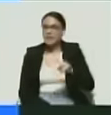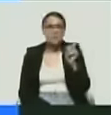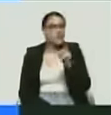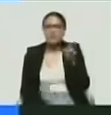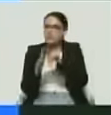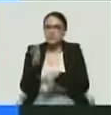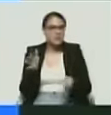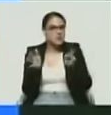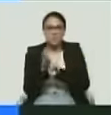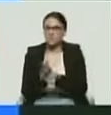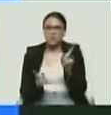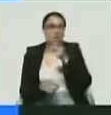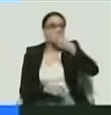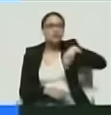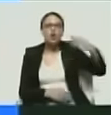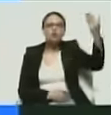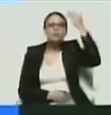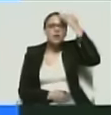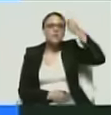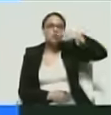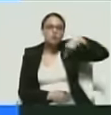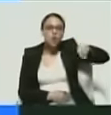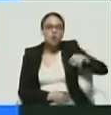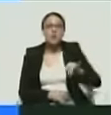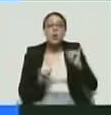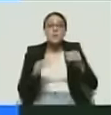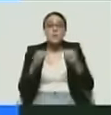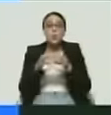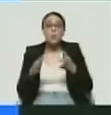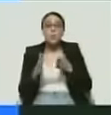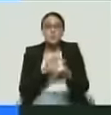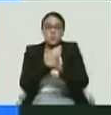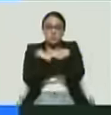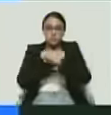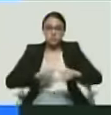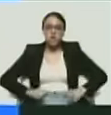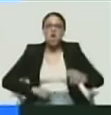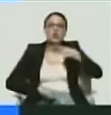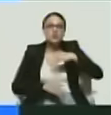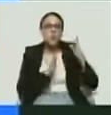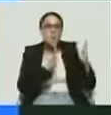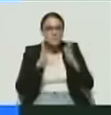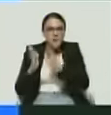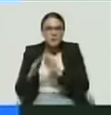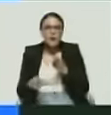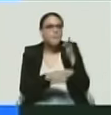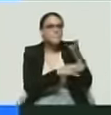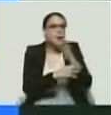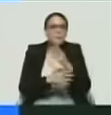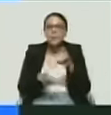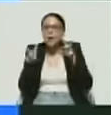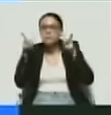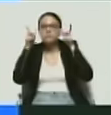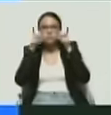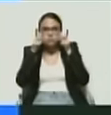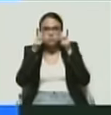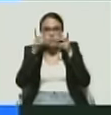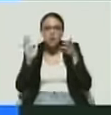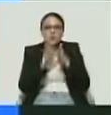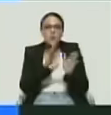advertido el ministro de la Defensa para que a través del Plan República también esté